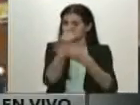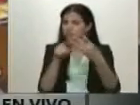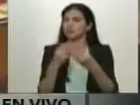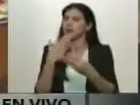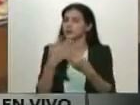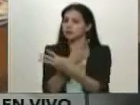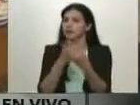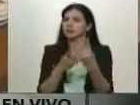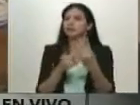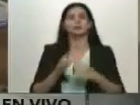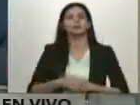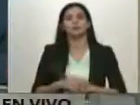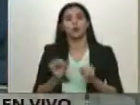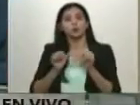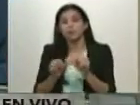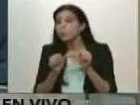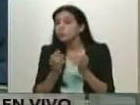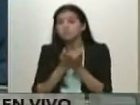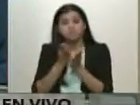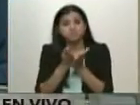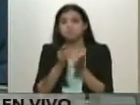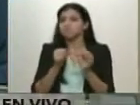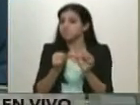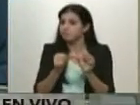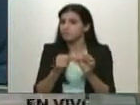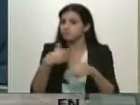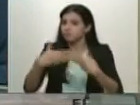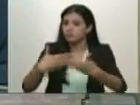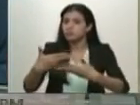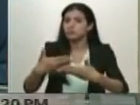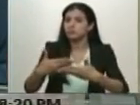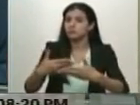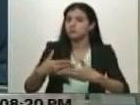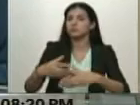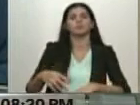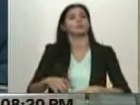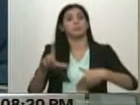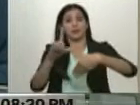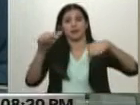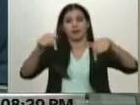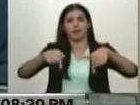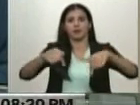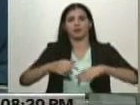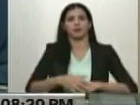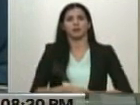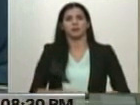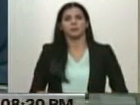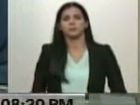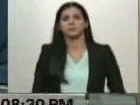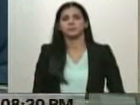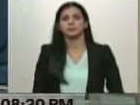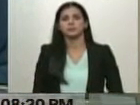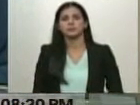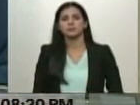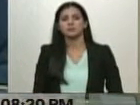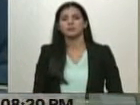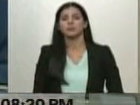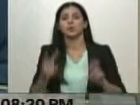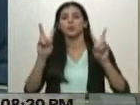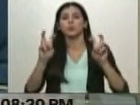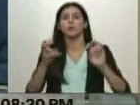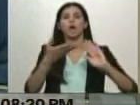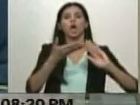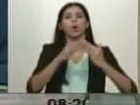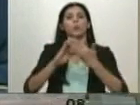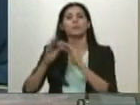que mantiene el ritmo de construcción de una nueva América Latina, de una nueva comunidad, rumbo